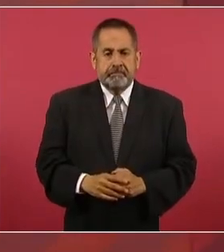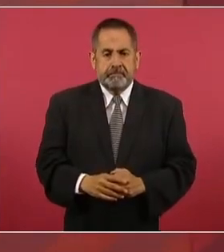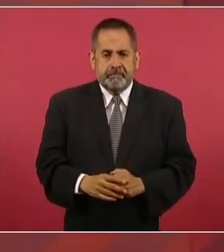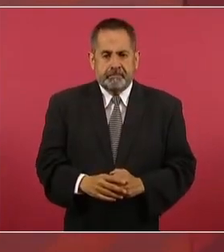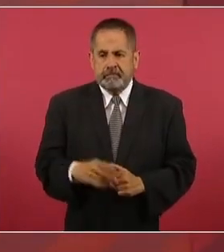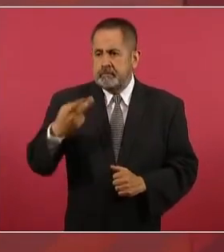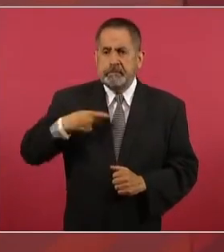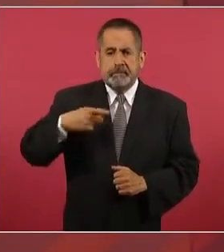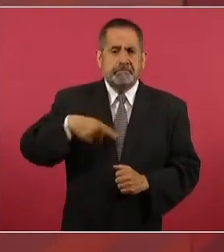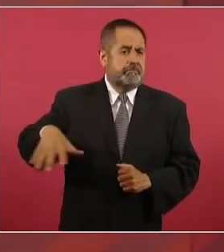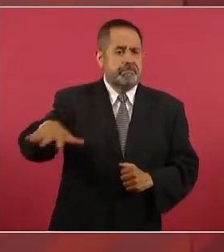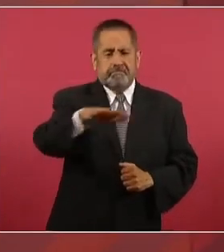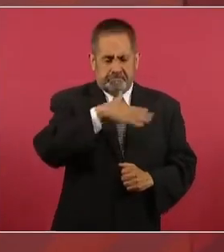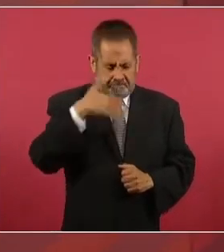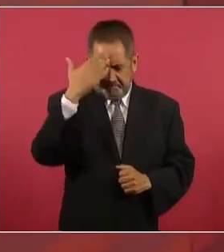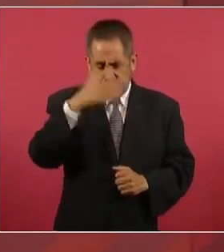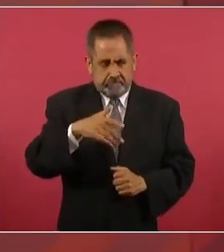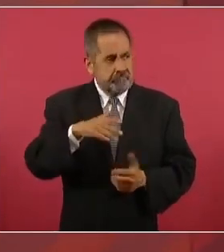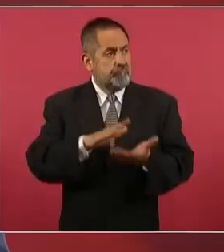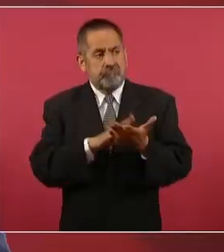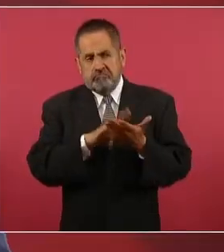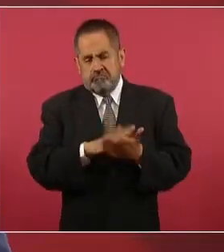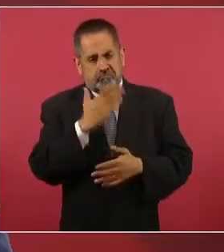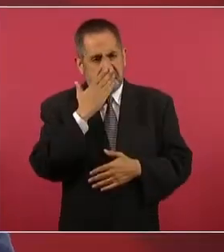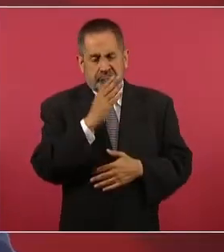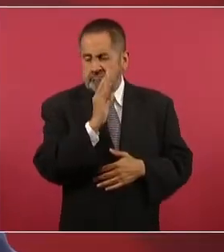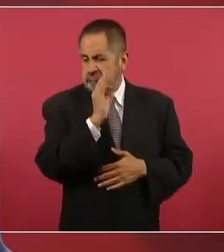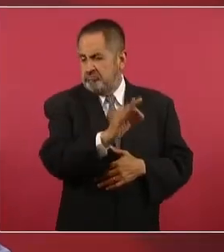La gente es la que